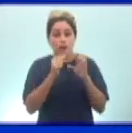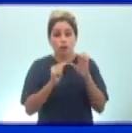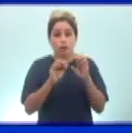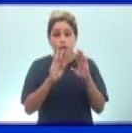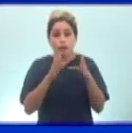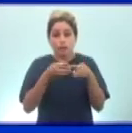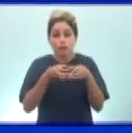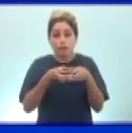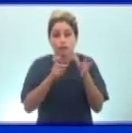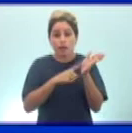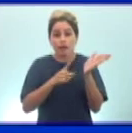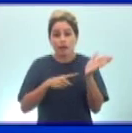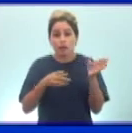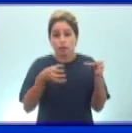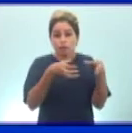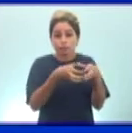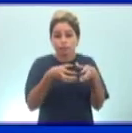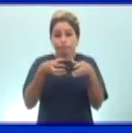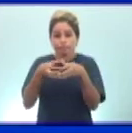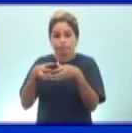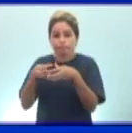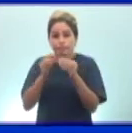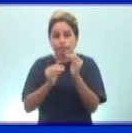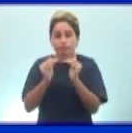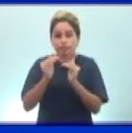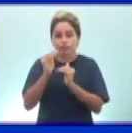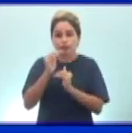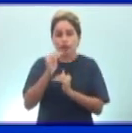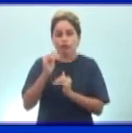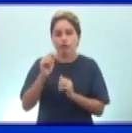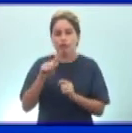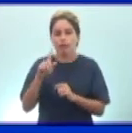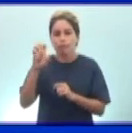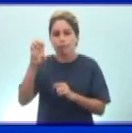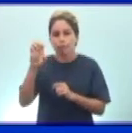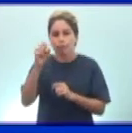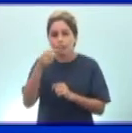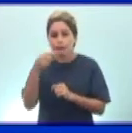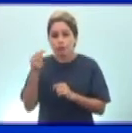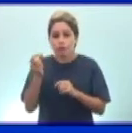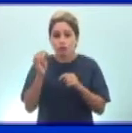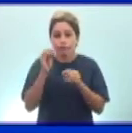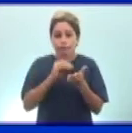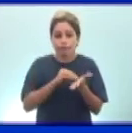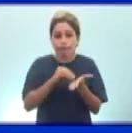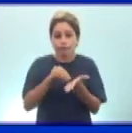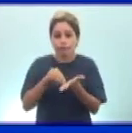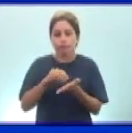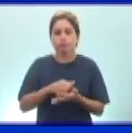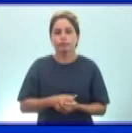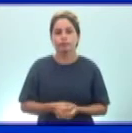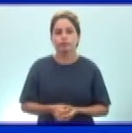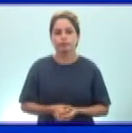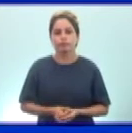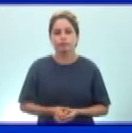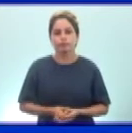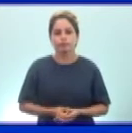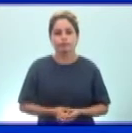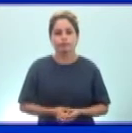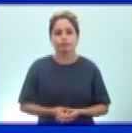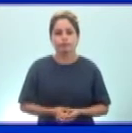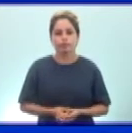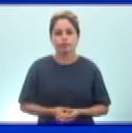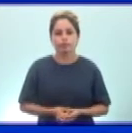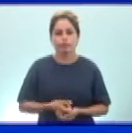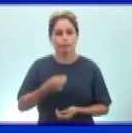cada subnivel energético a la hora de distribuir los electrones en la distribución electrónica.